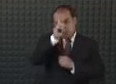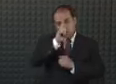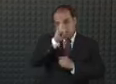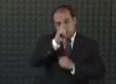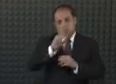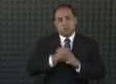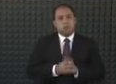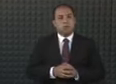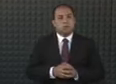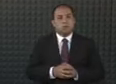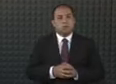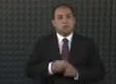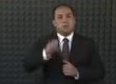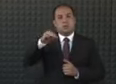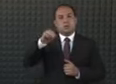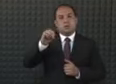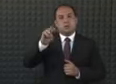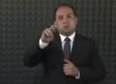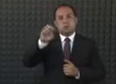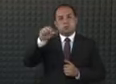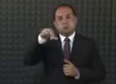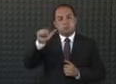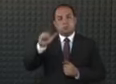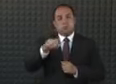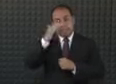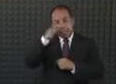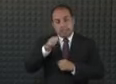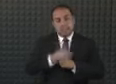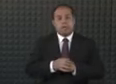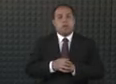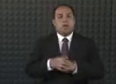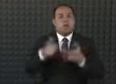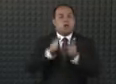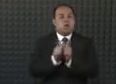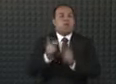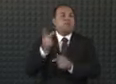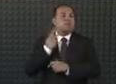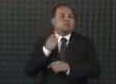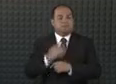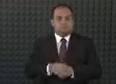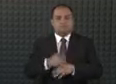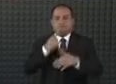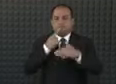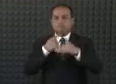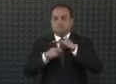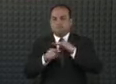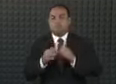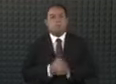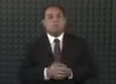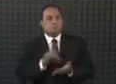concejalías o de concejales de Morena, y sé que el partido va a impugnar. Muchas gracias, buen día a todas y a todos.